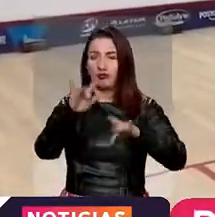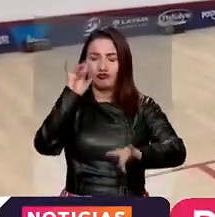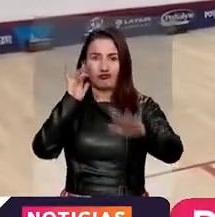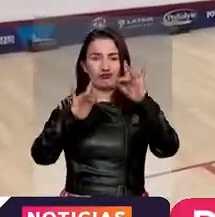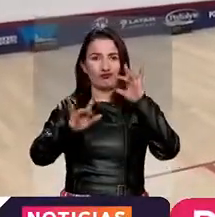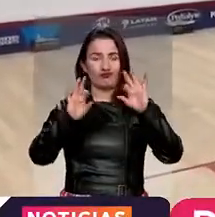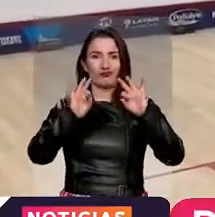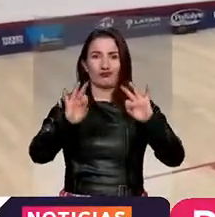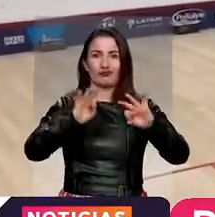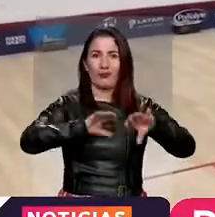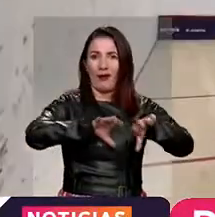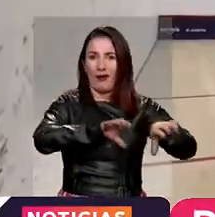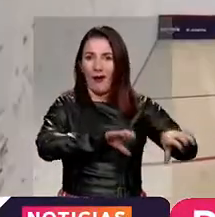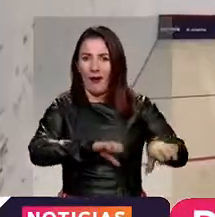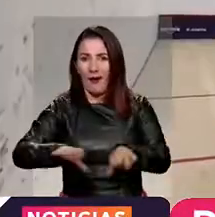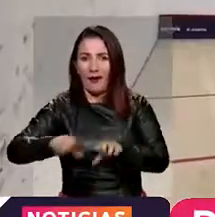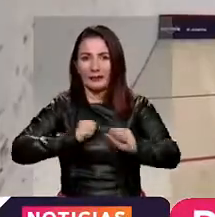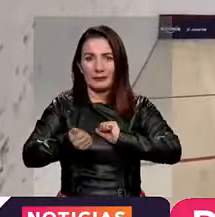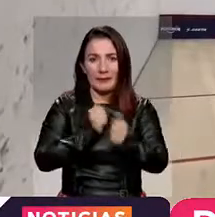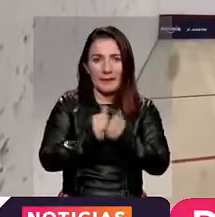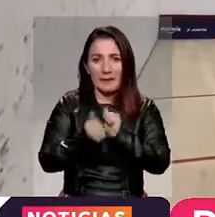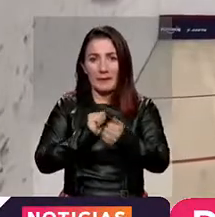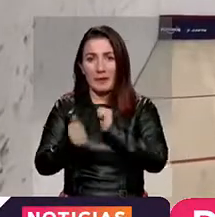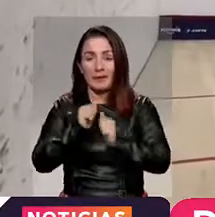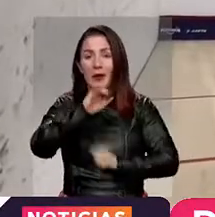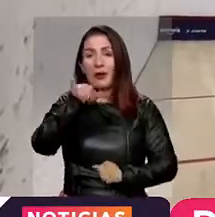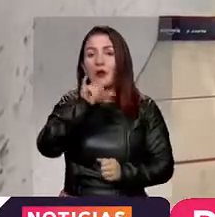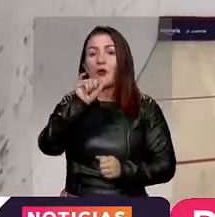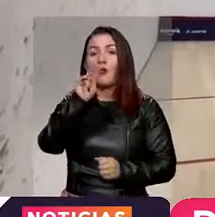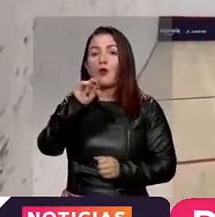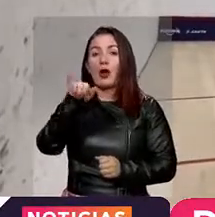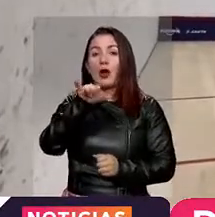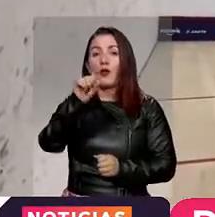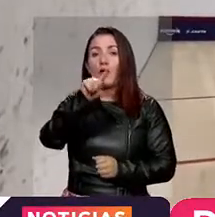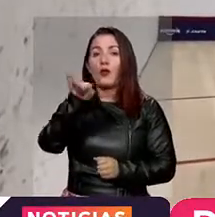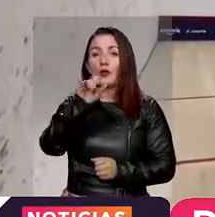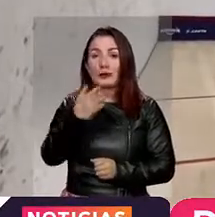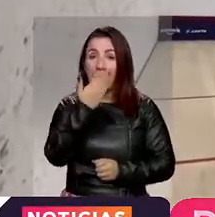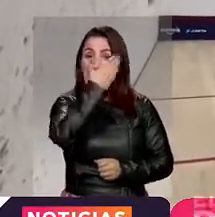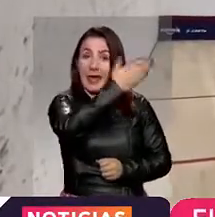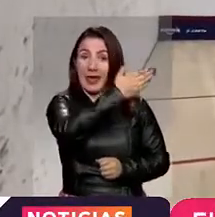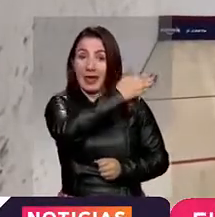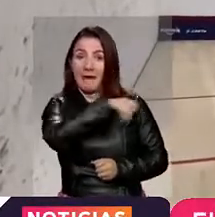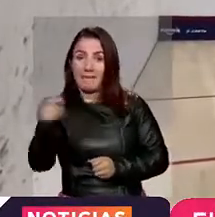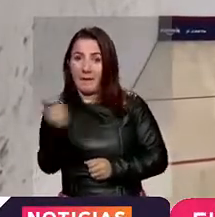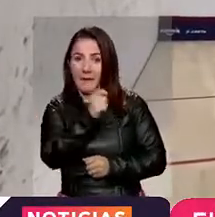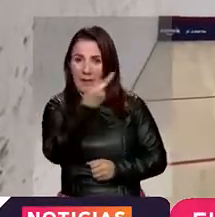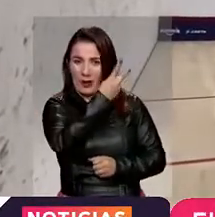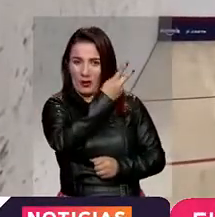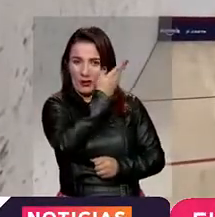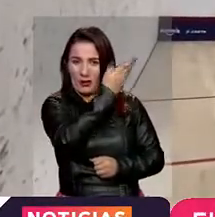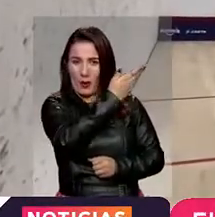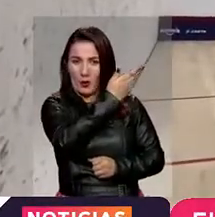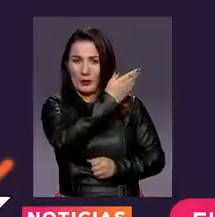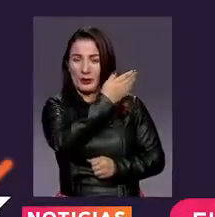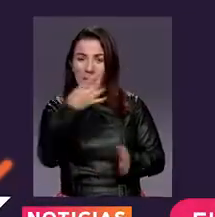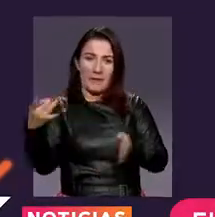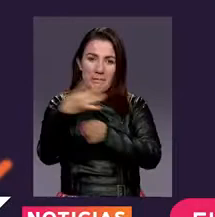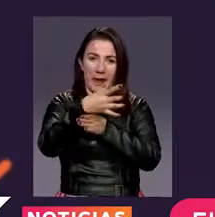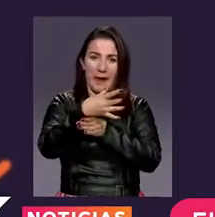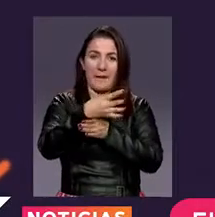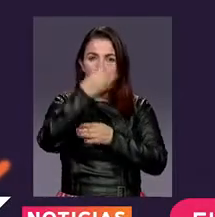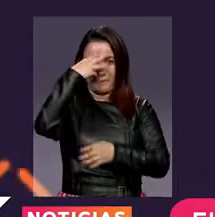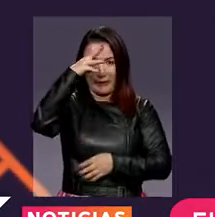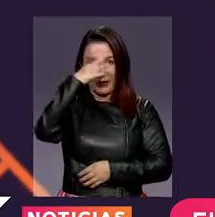importantes actuaciones en estos Panamericanos. Juan José Torres ayer se coronó campeón en dobles squash junto a Matías Knudsen venciendo a México.